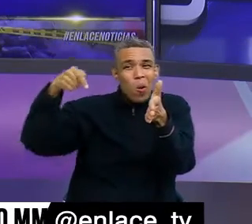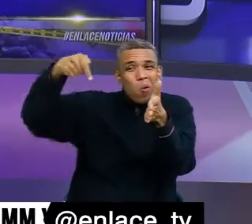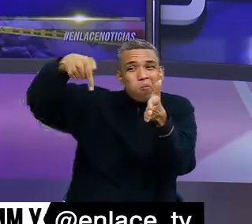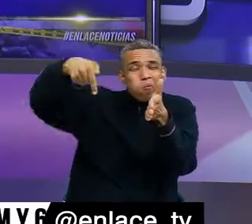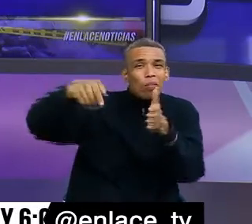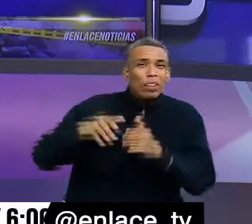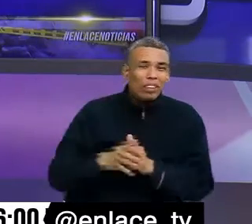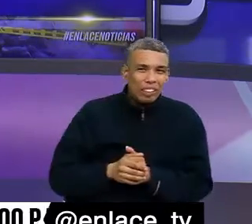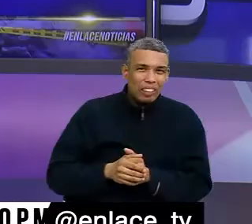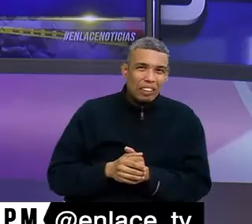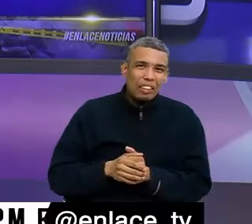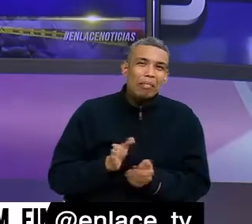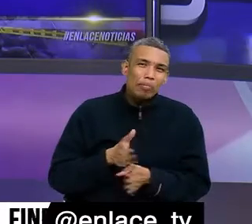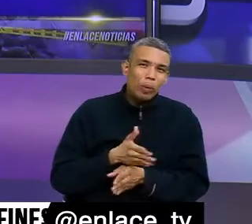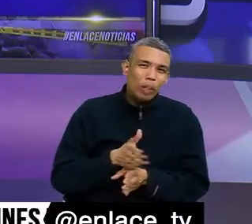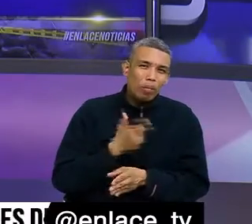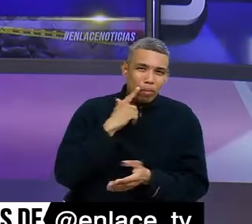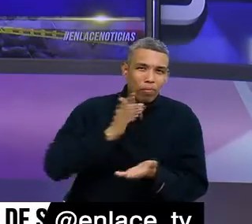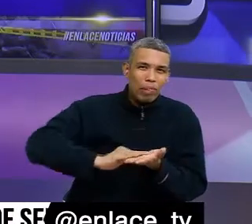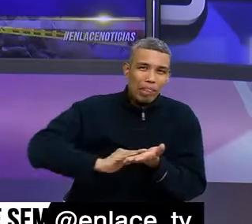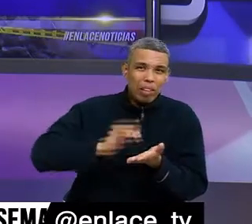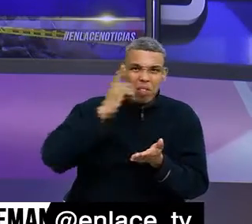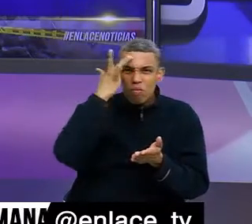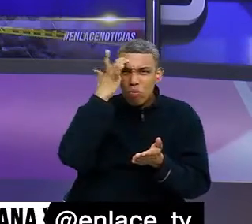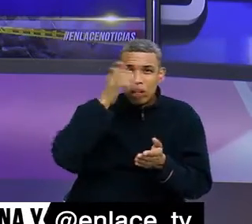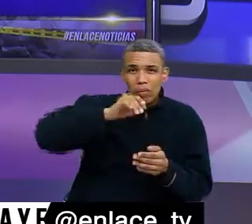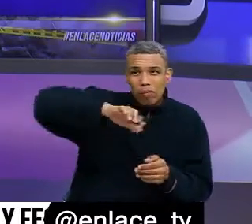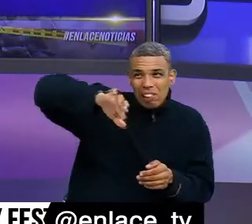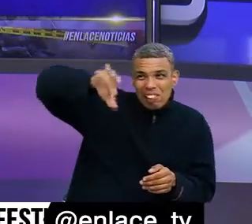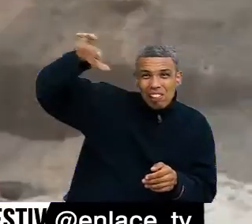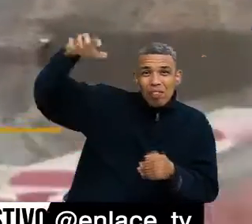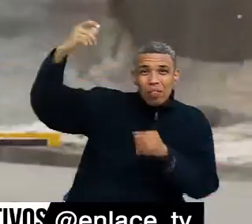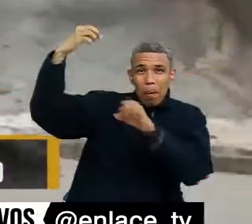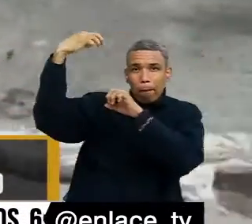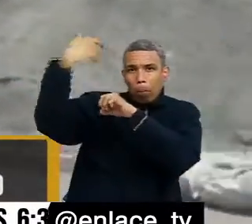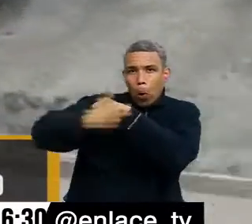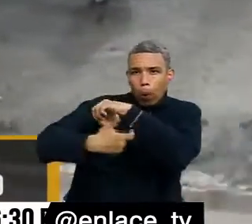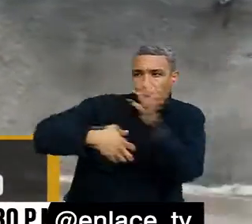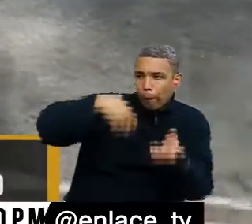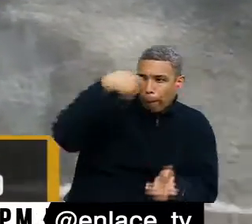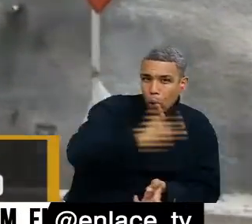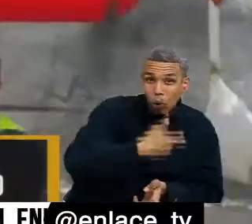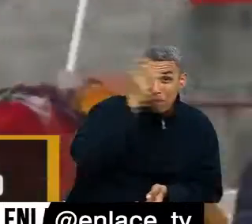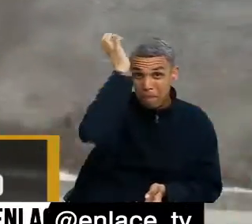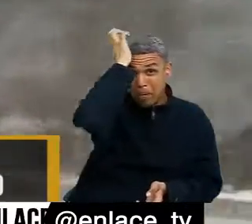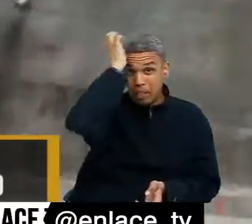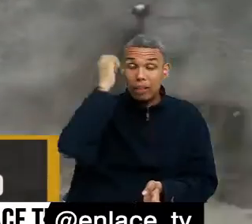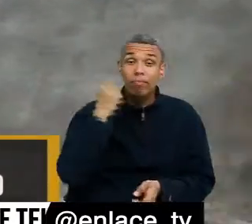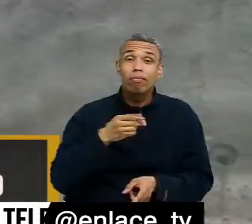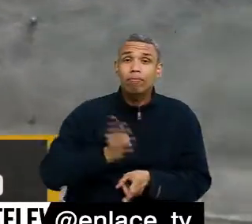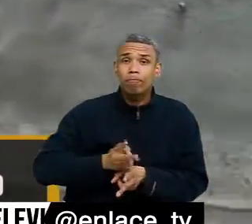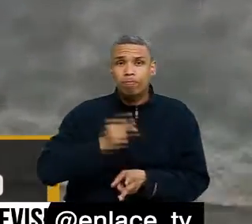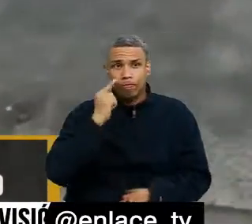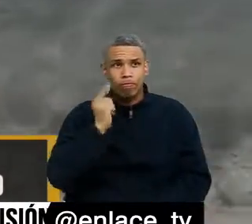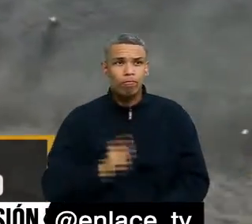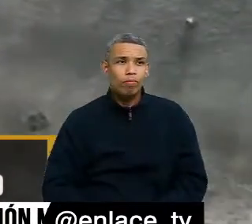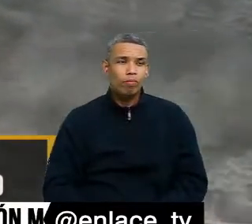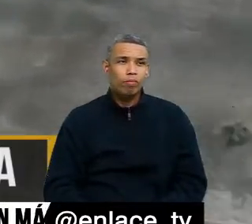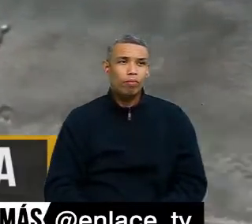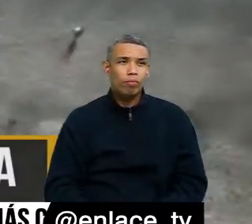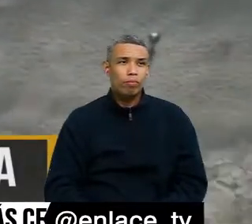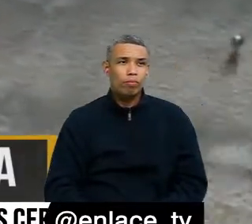solo carril cuando allí se registran derrumbes. Hay preocupación entre los usuarios de la vía Barranca Bermeja-Bucaramanga por la forma